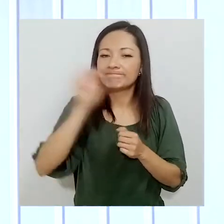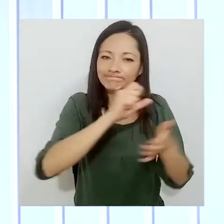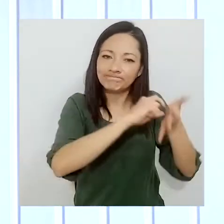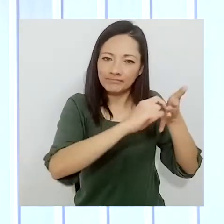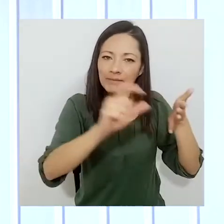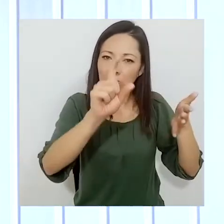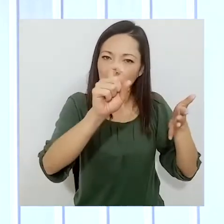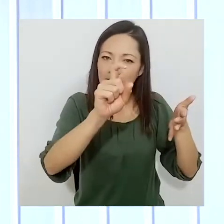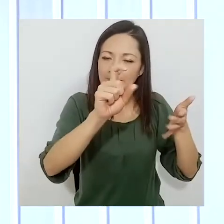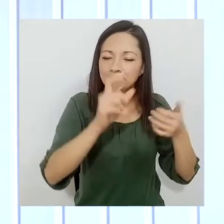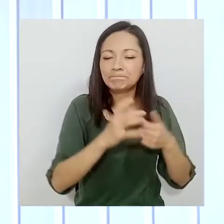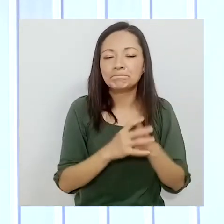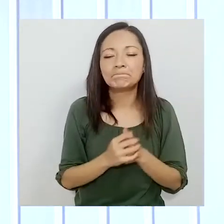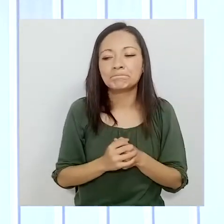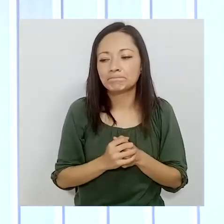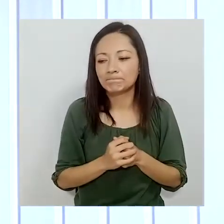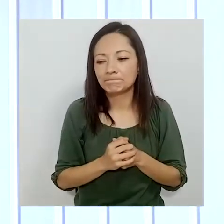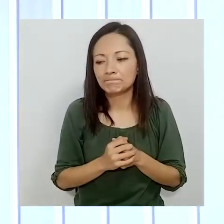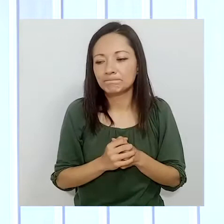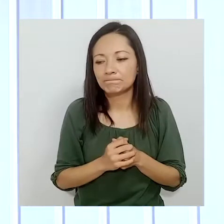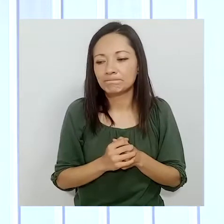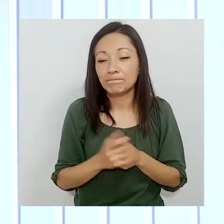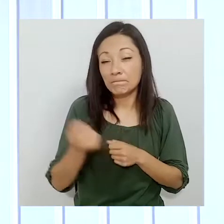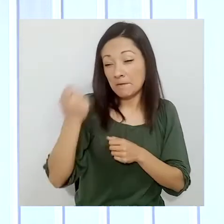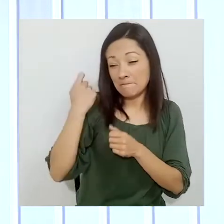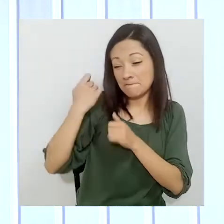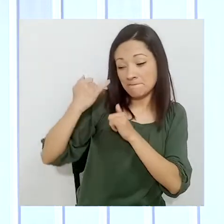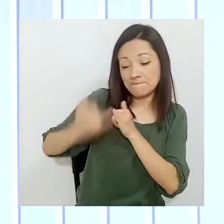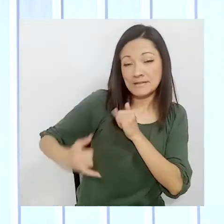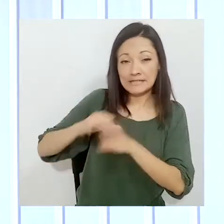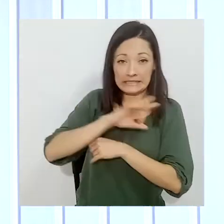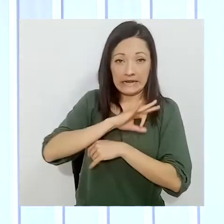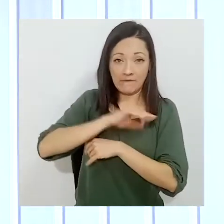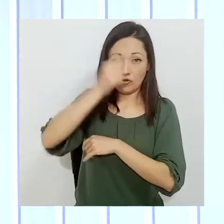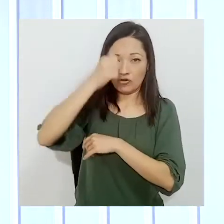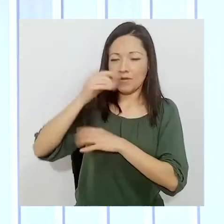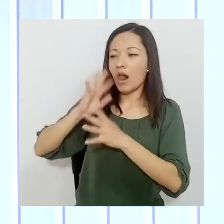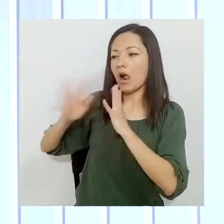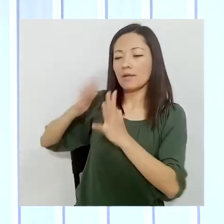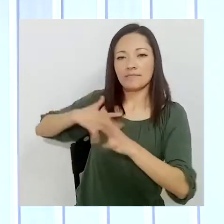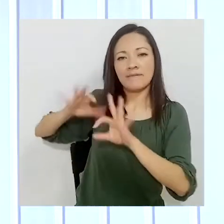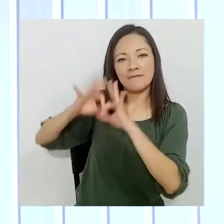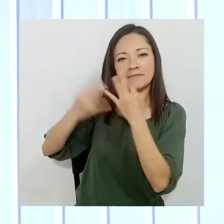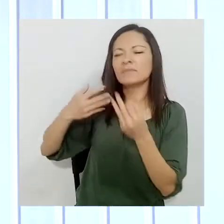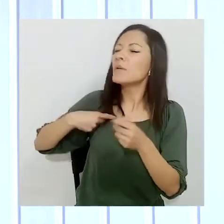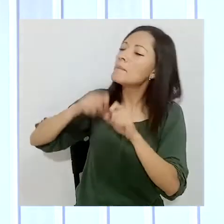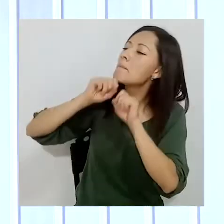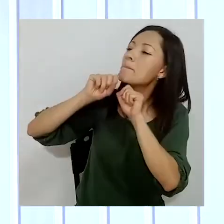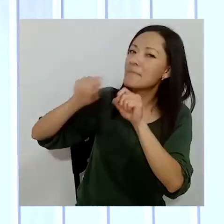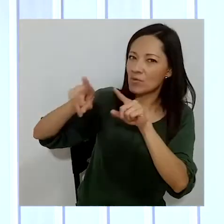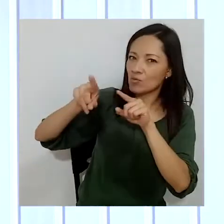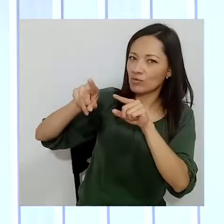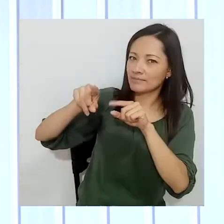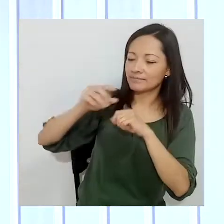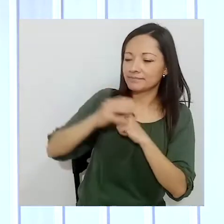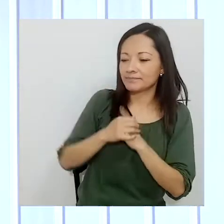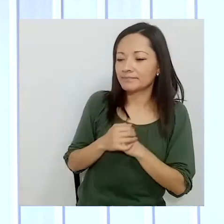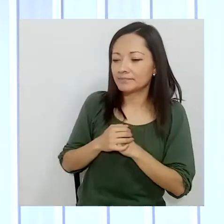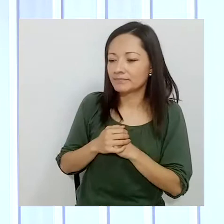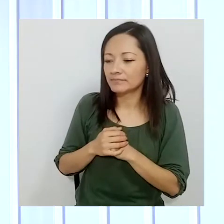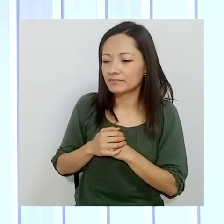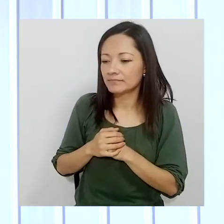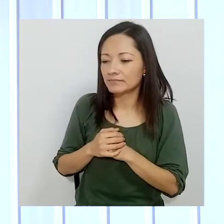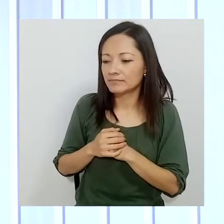versículo 6. Yo estaba hablando este fin de semana con mi familia, entonces les hice una pregunta retórica los sábados.